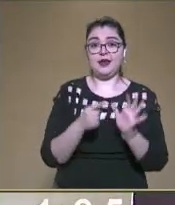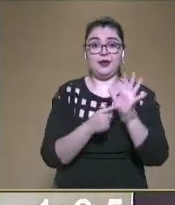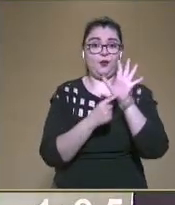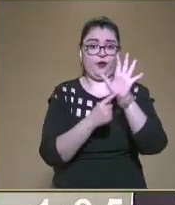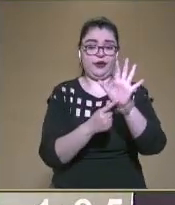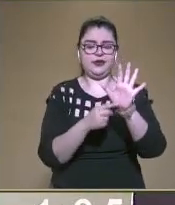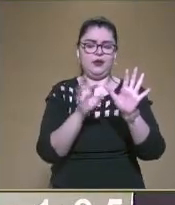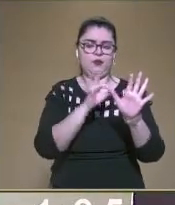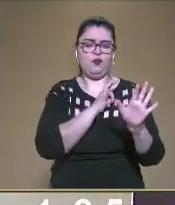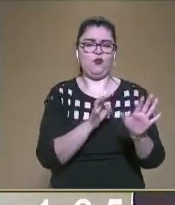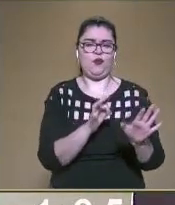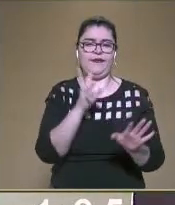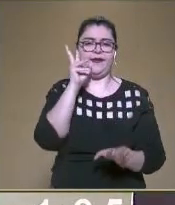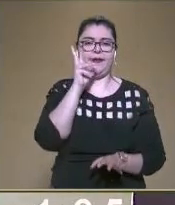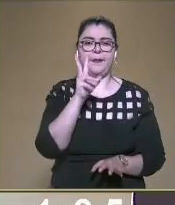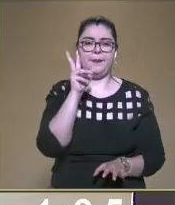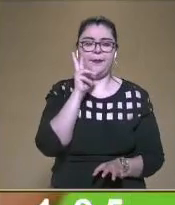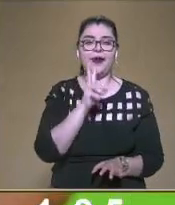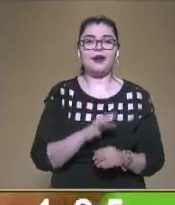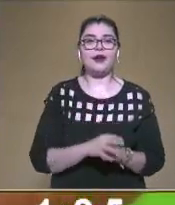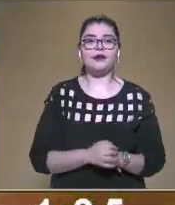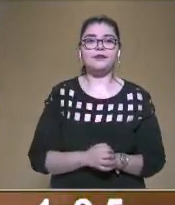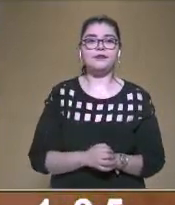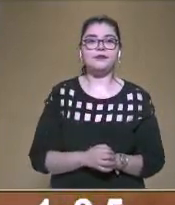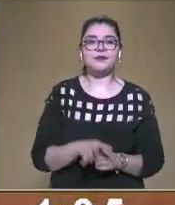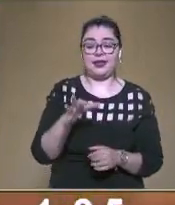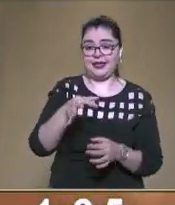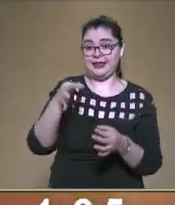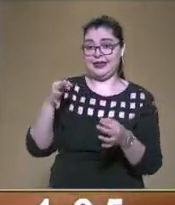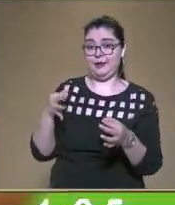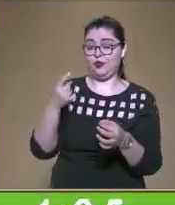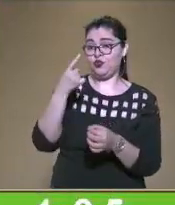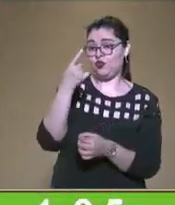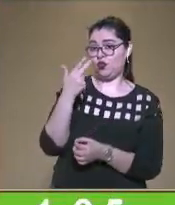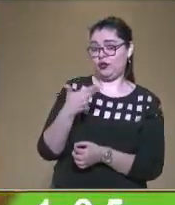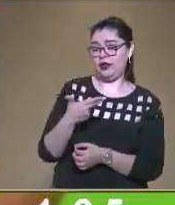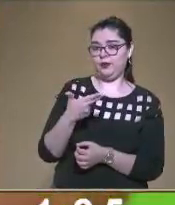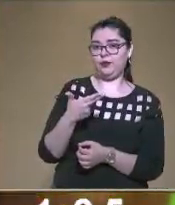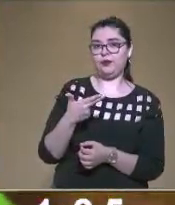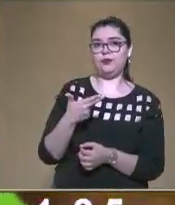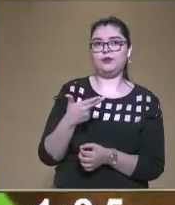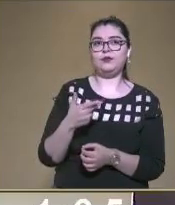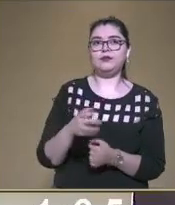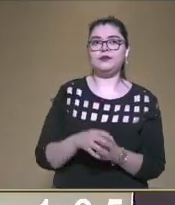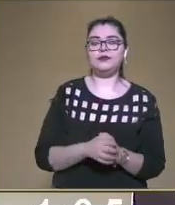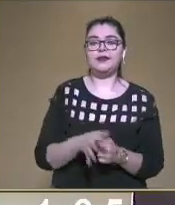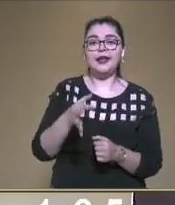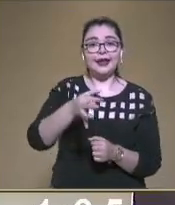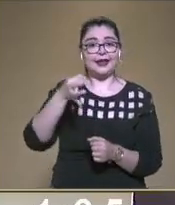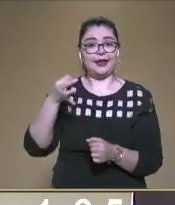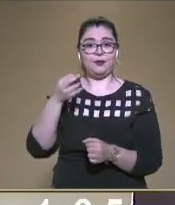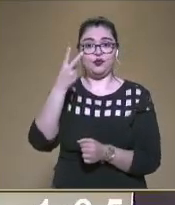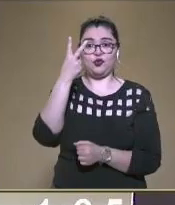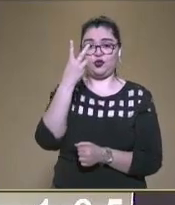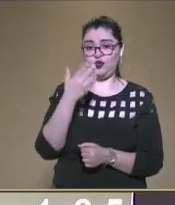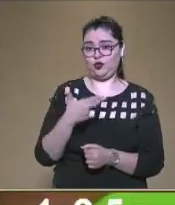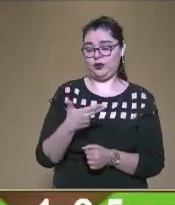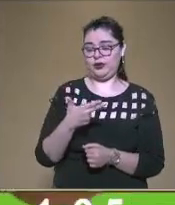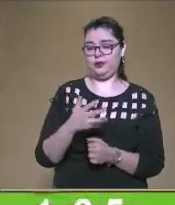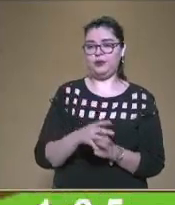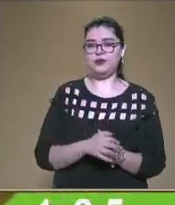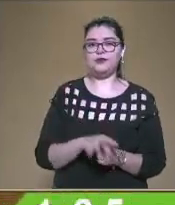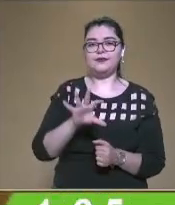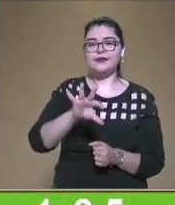también, donde, por ejemplo, vamos a desprender las 4 partes. 1/8. Así es, 1/8. 2/8.